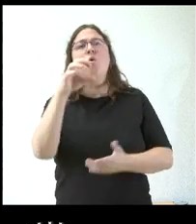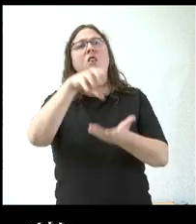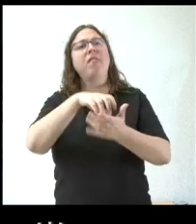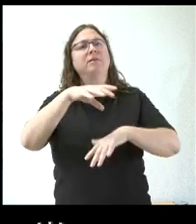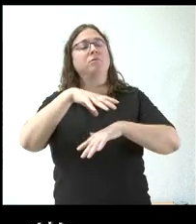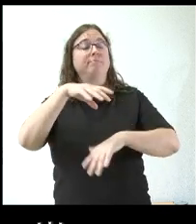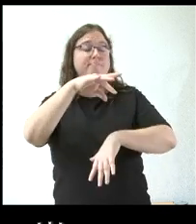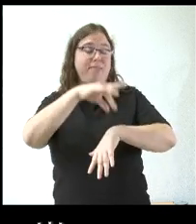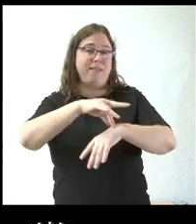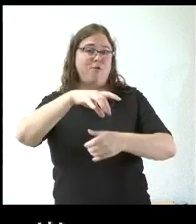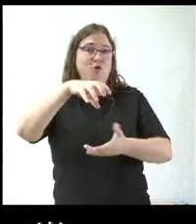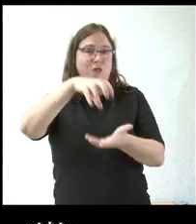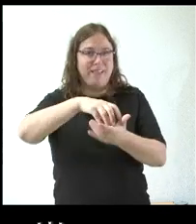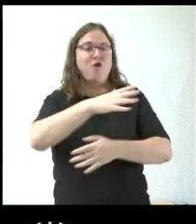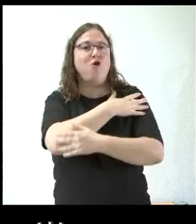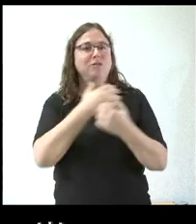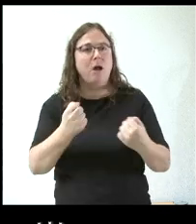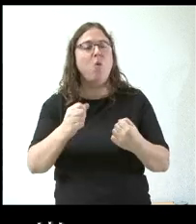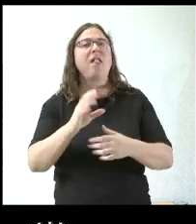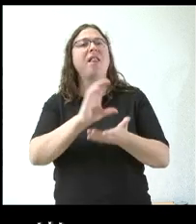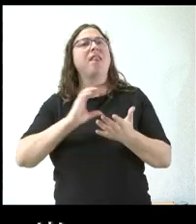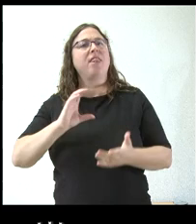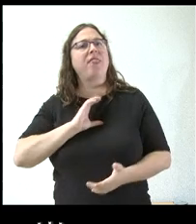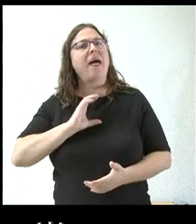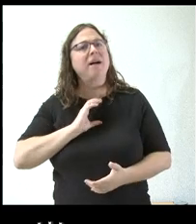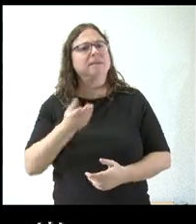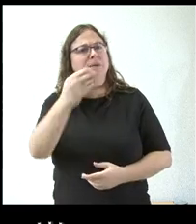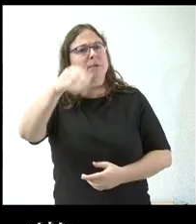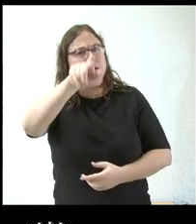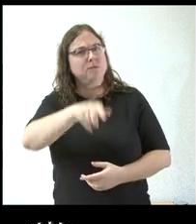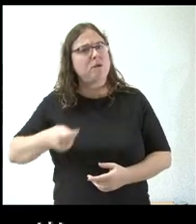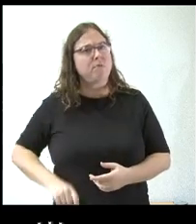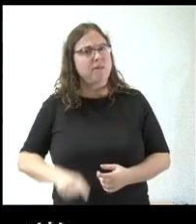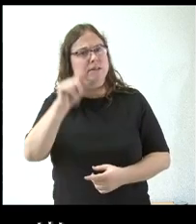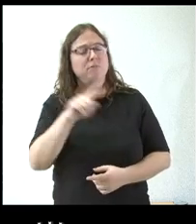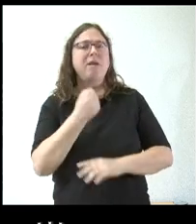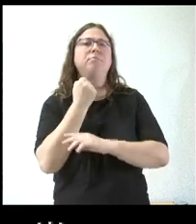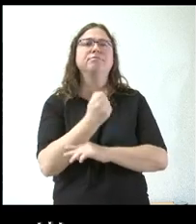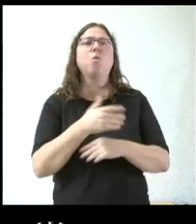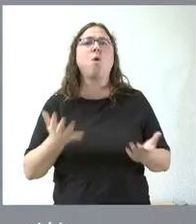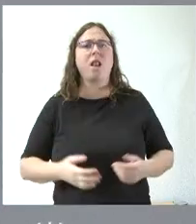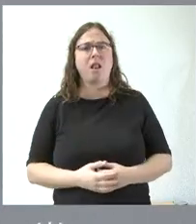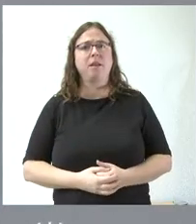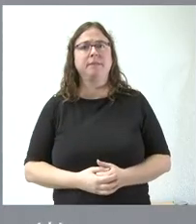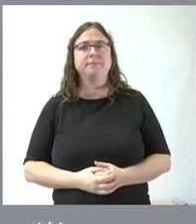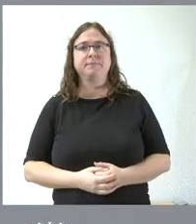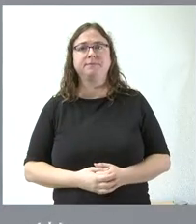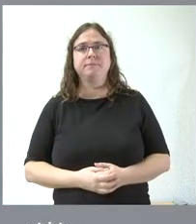salud o en los ceas no sé un poco que nos cuente en qué va a consistir ese refuerzo en la